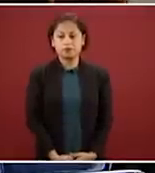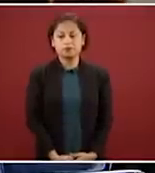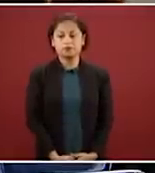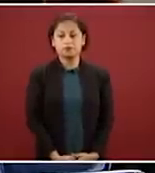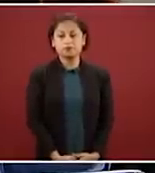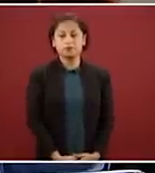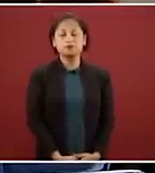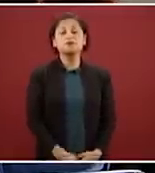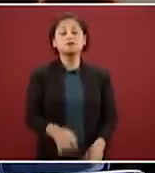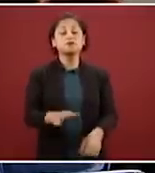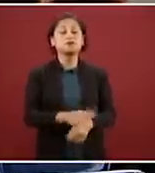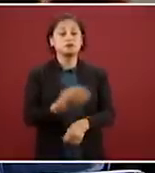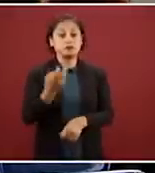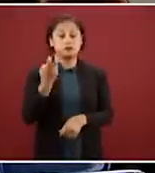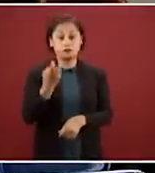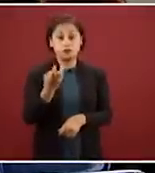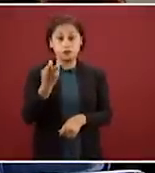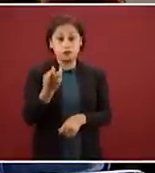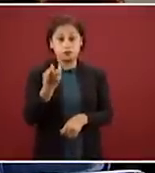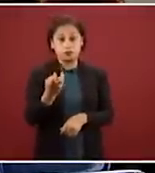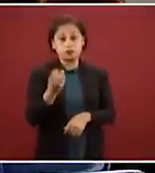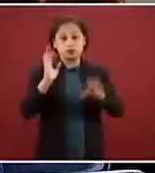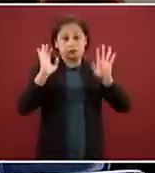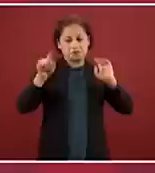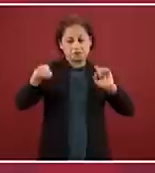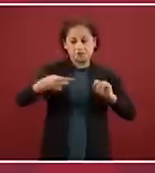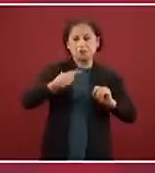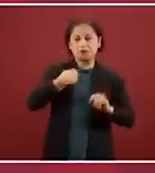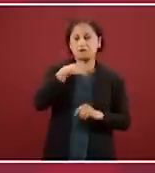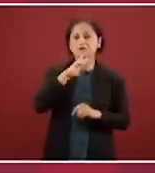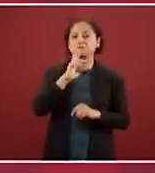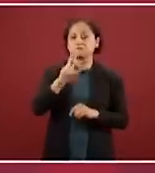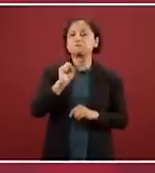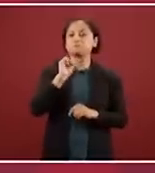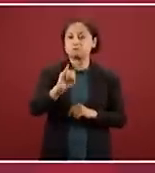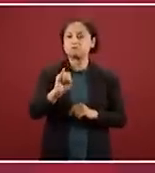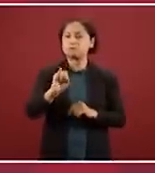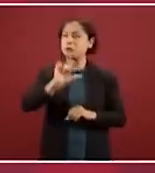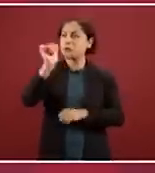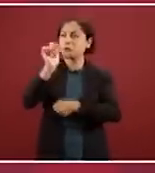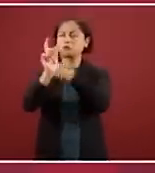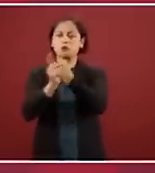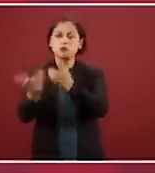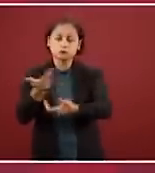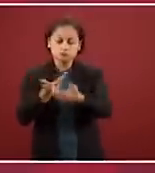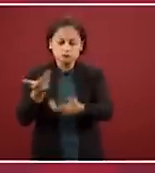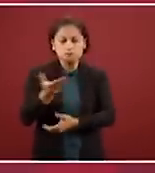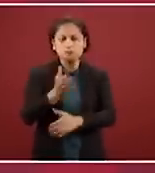Por eso es muy buena la relación. Se refleja de distintas maneras.